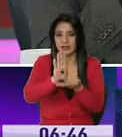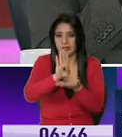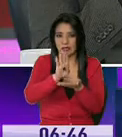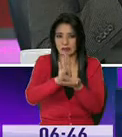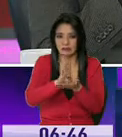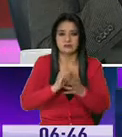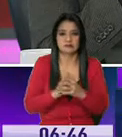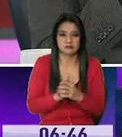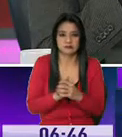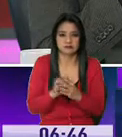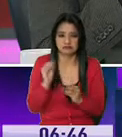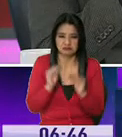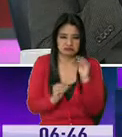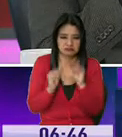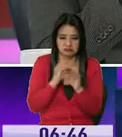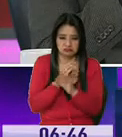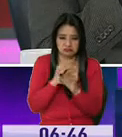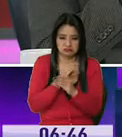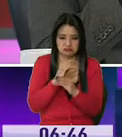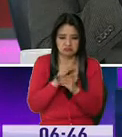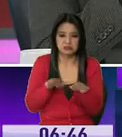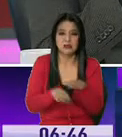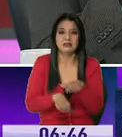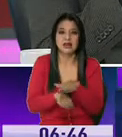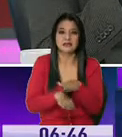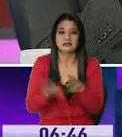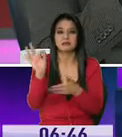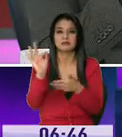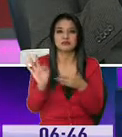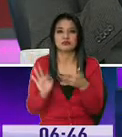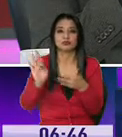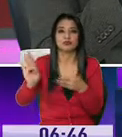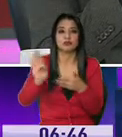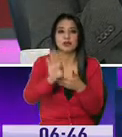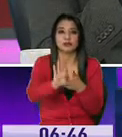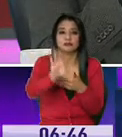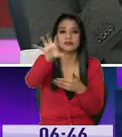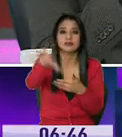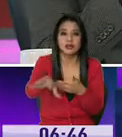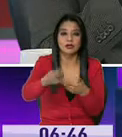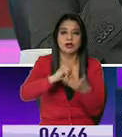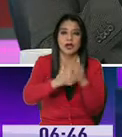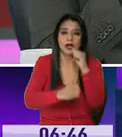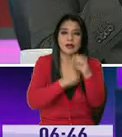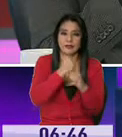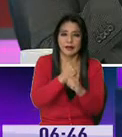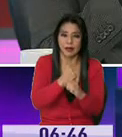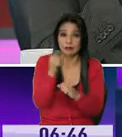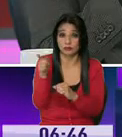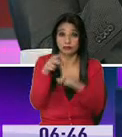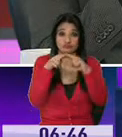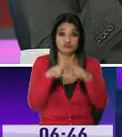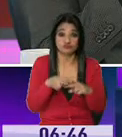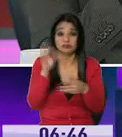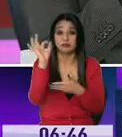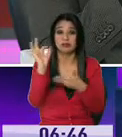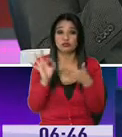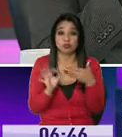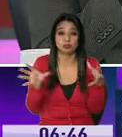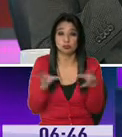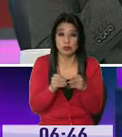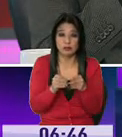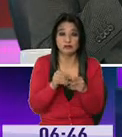minucioso sobre todo el proceso de contratación. Bueno, lo que encontramos ahí, poco ratificaba las sospechas ciudadanas y ratificamos las sospechas que tenemos